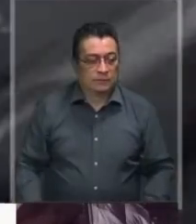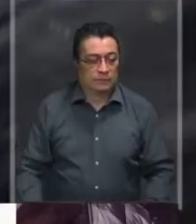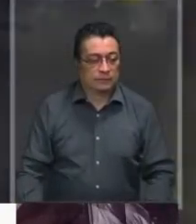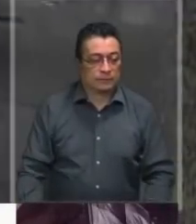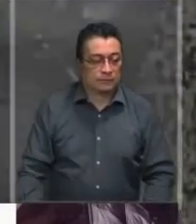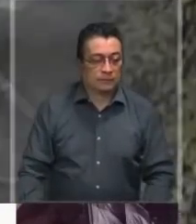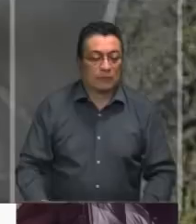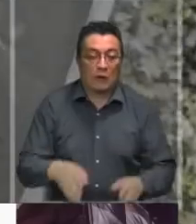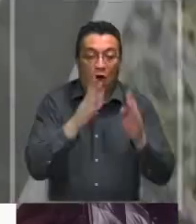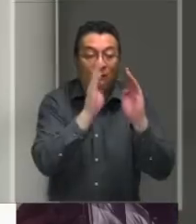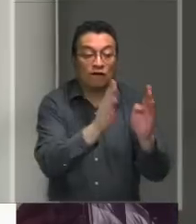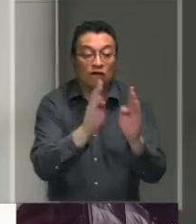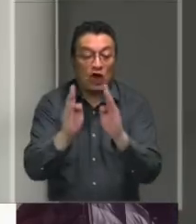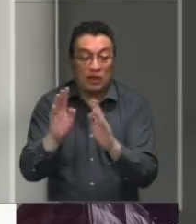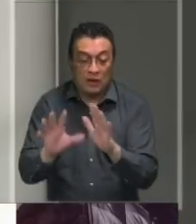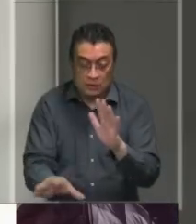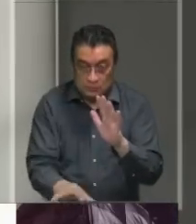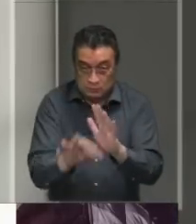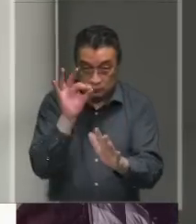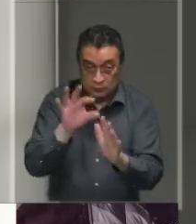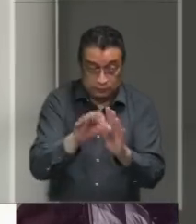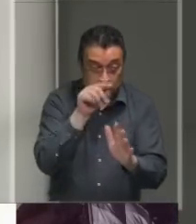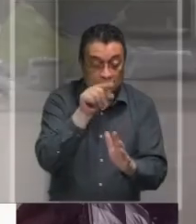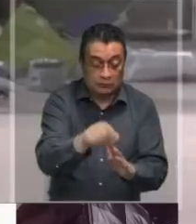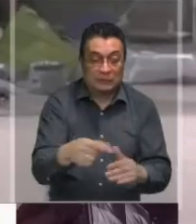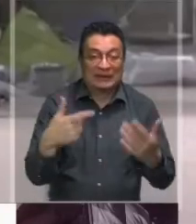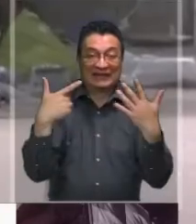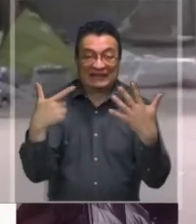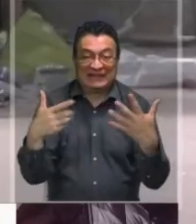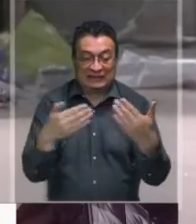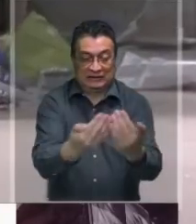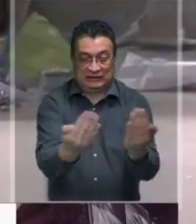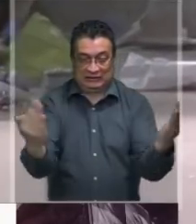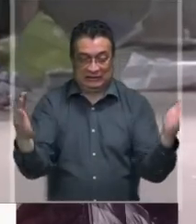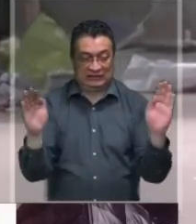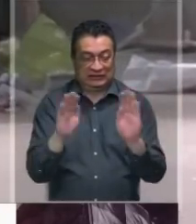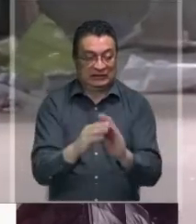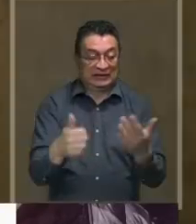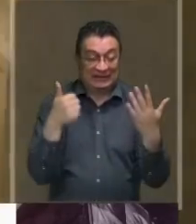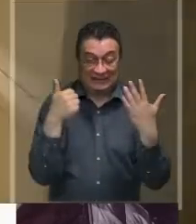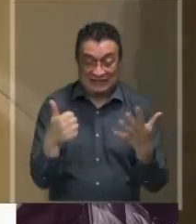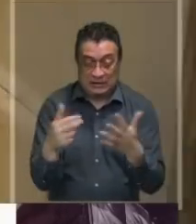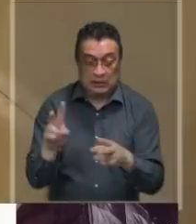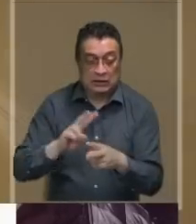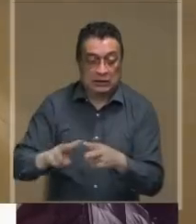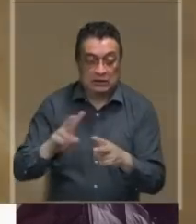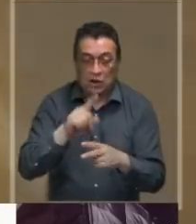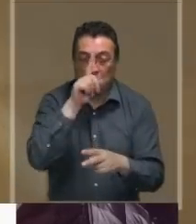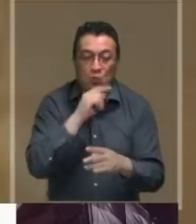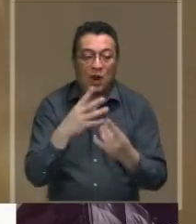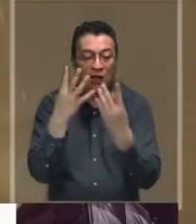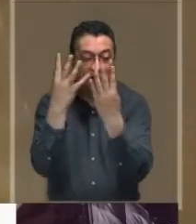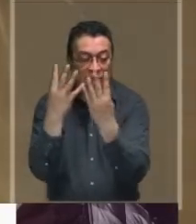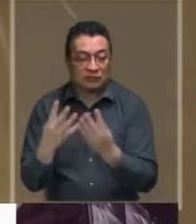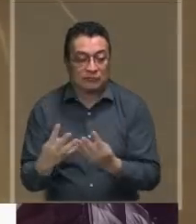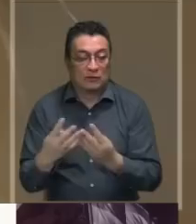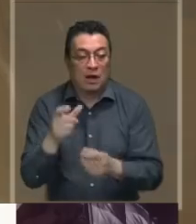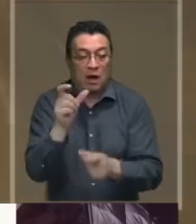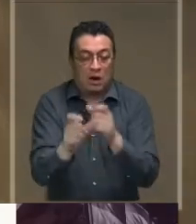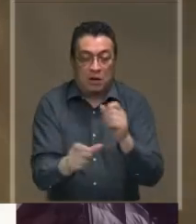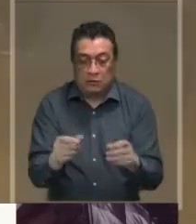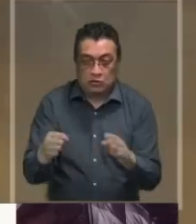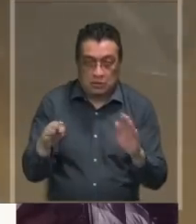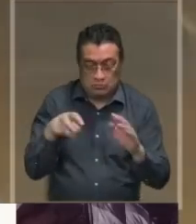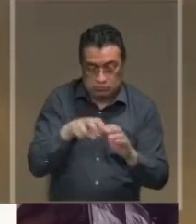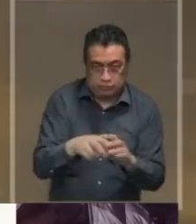En una bodega descubrimos, entre otras cosas, 7 containers. 6 estaban preparados como celdas donde las personas se mantenían